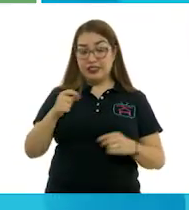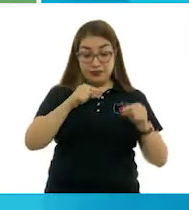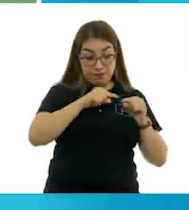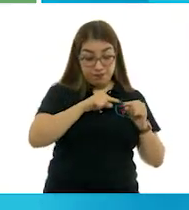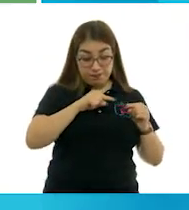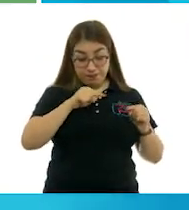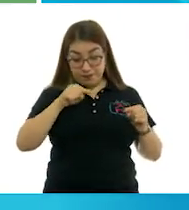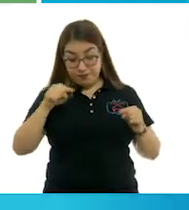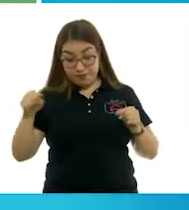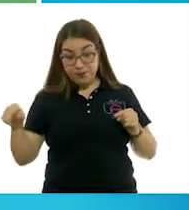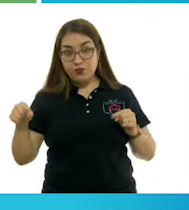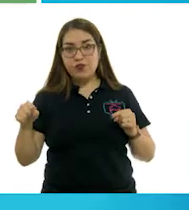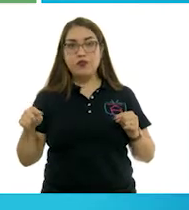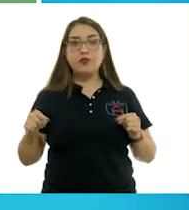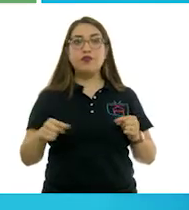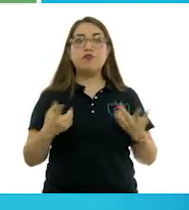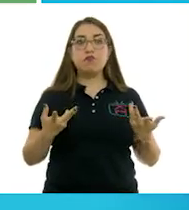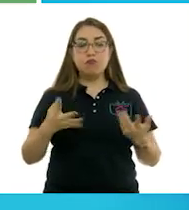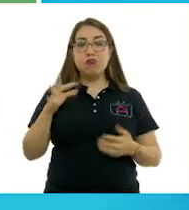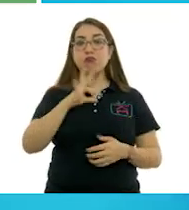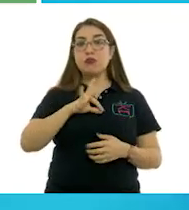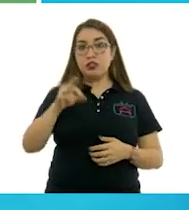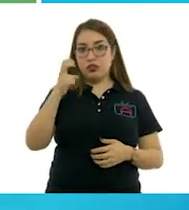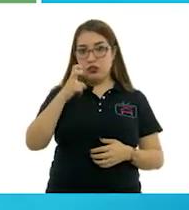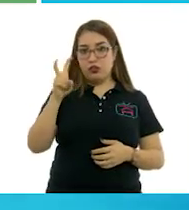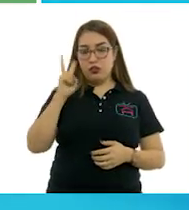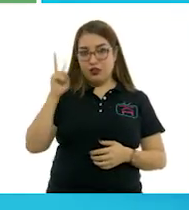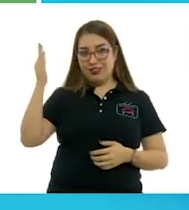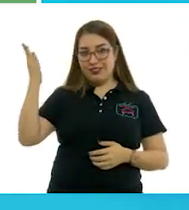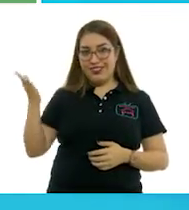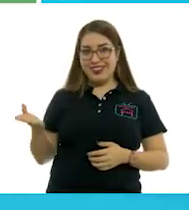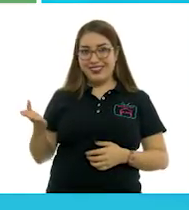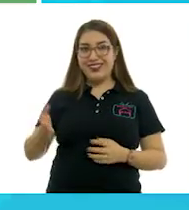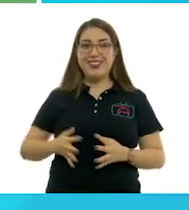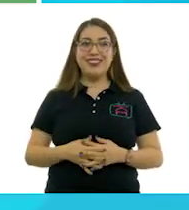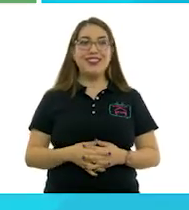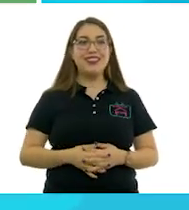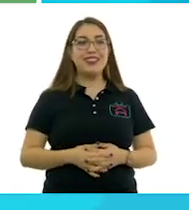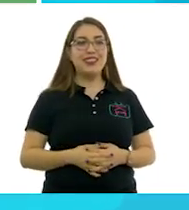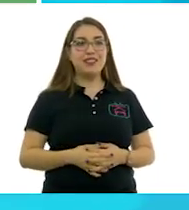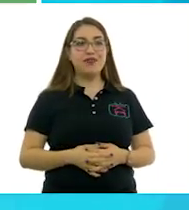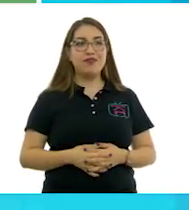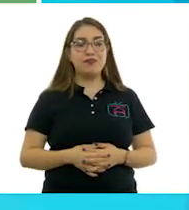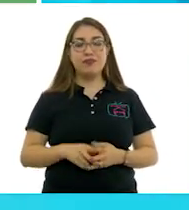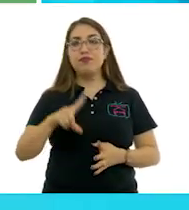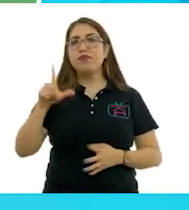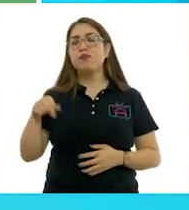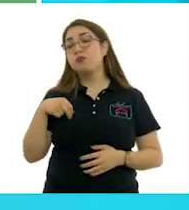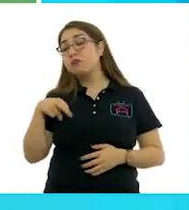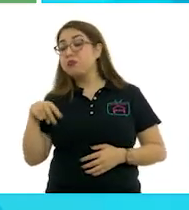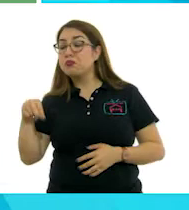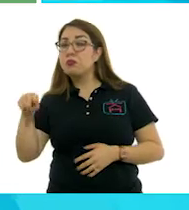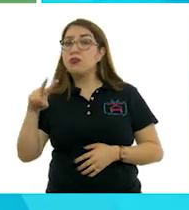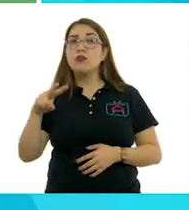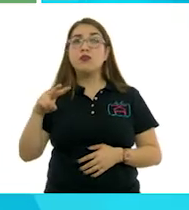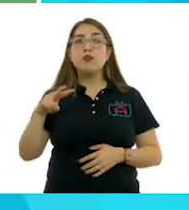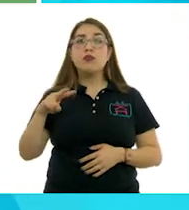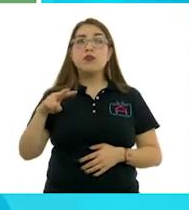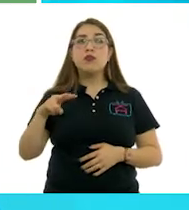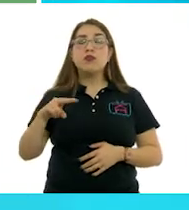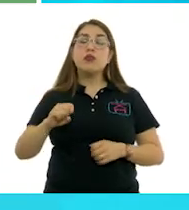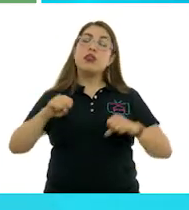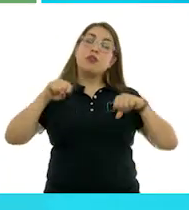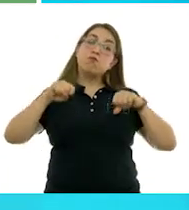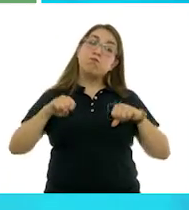trayectoria en donde pude haber seguido, ¿verdad? Entonces, me continúo en la sala para a lo mejor ver